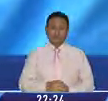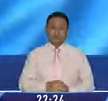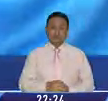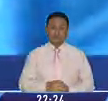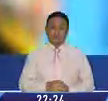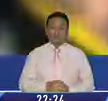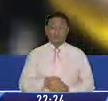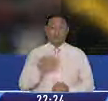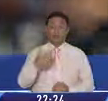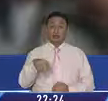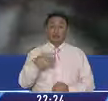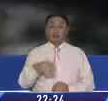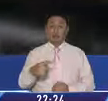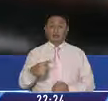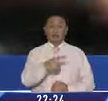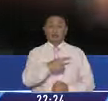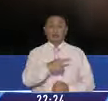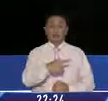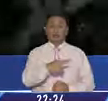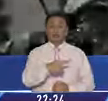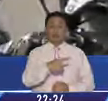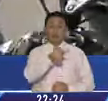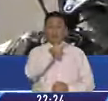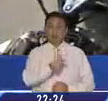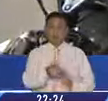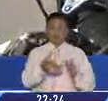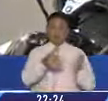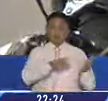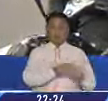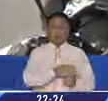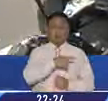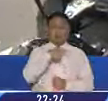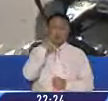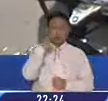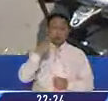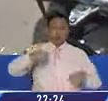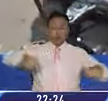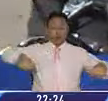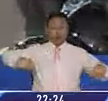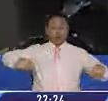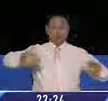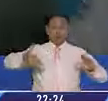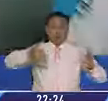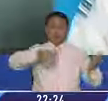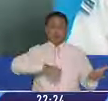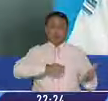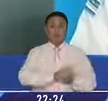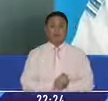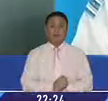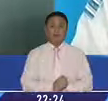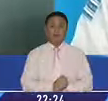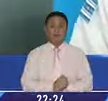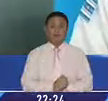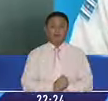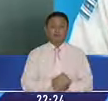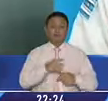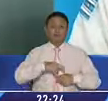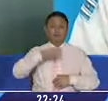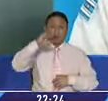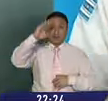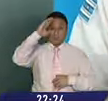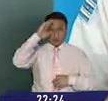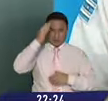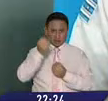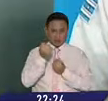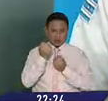Las consecuencias fueron fatales, pues el conductor de la moto falleció. De acuerdo al parte policial,